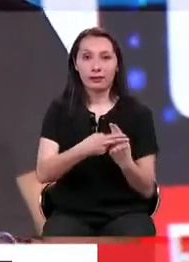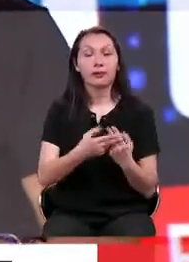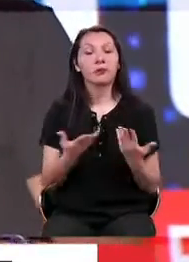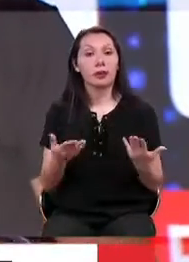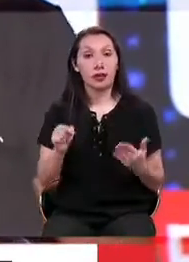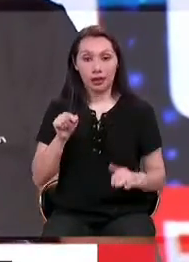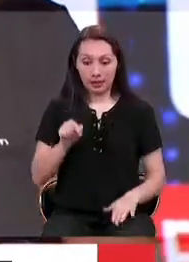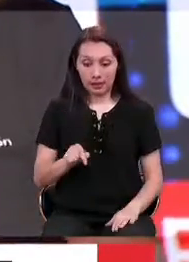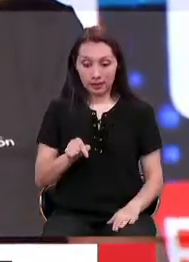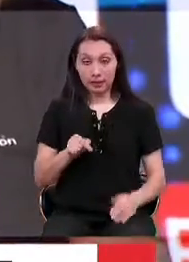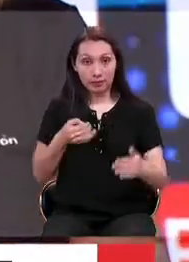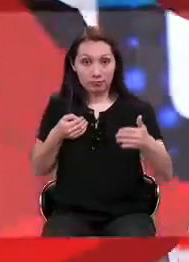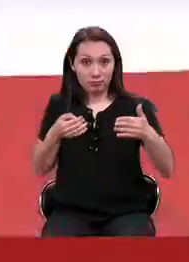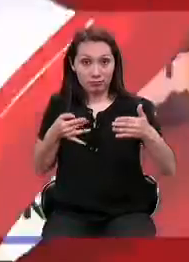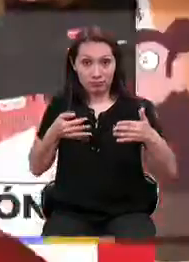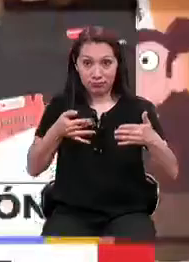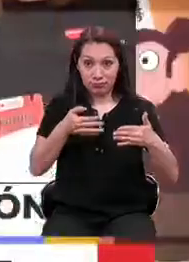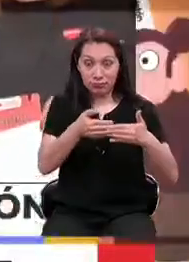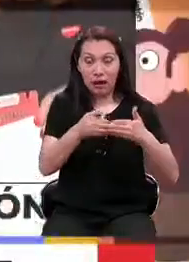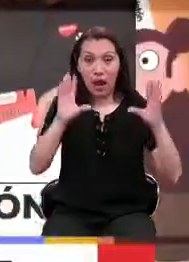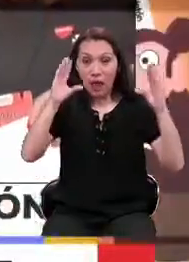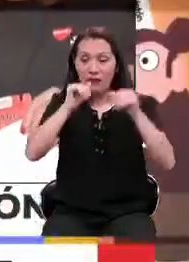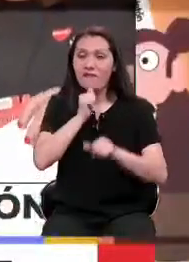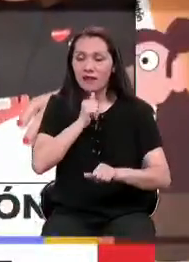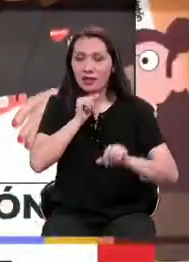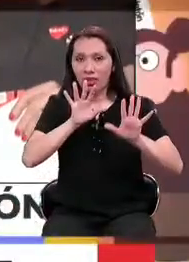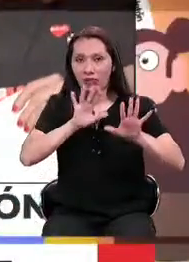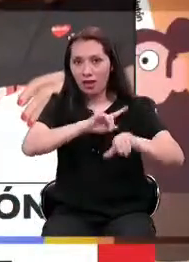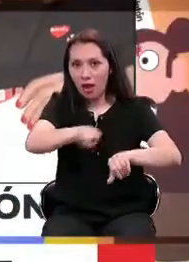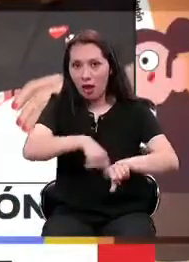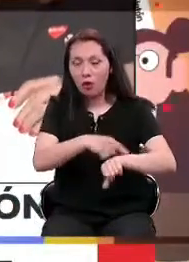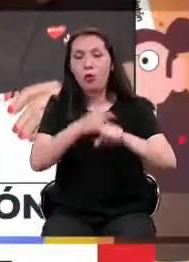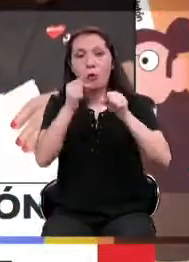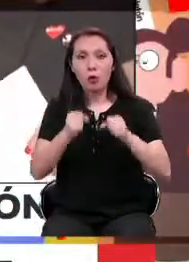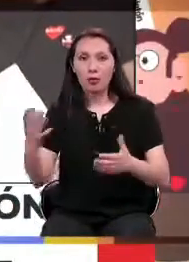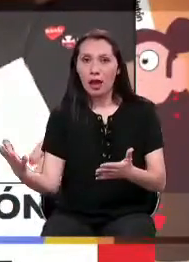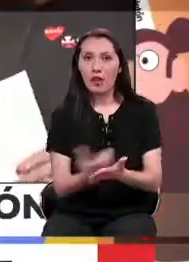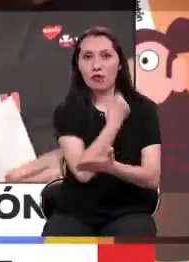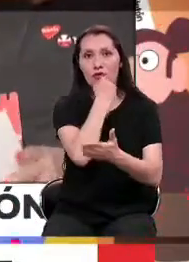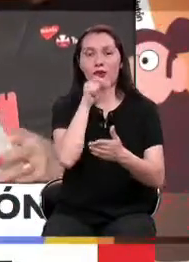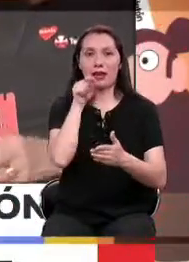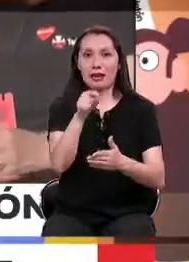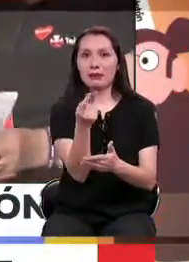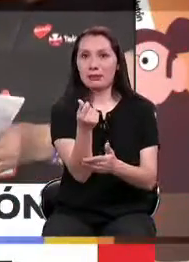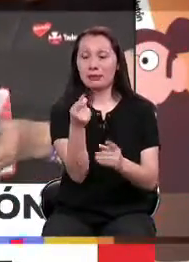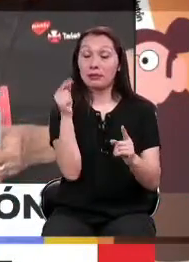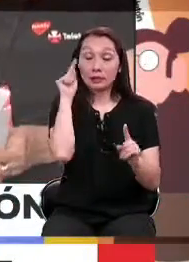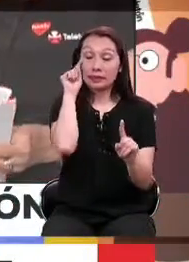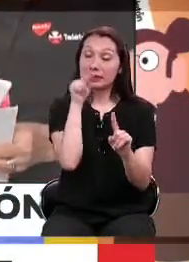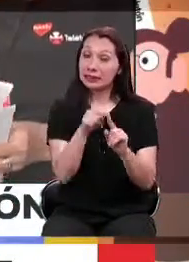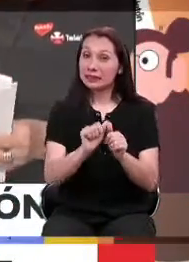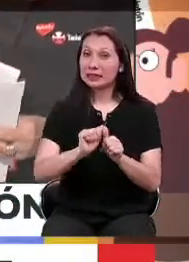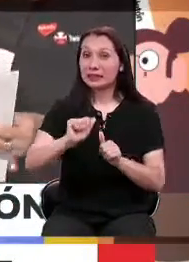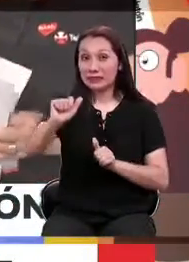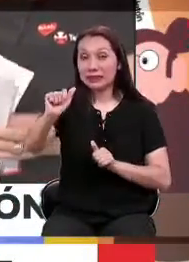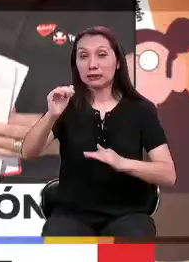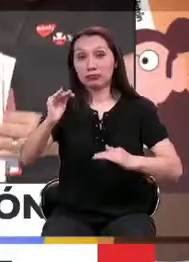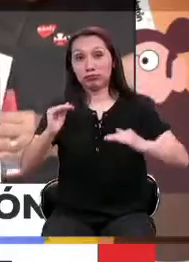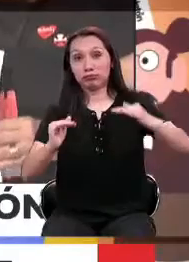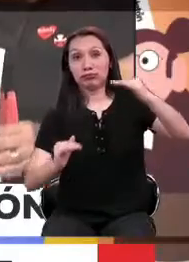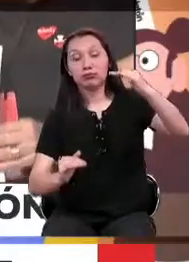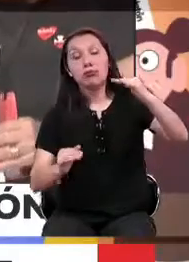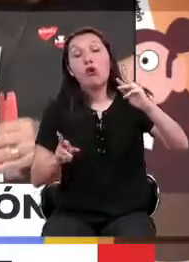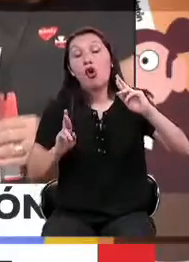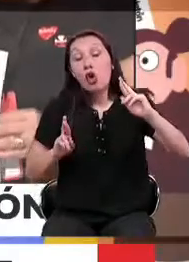de aquí a que lleguemos, ¿cierto?, a la noche, faltan 10 horas, logremos finalmente esta meta que todavía está bien lejos y que también